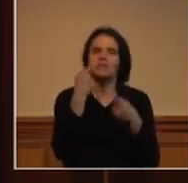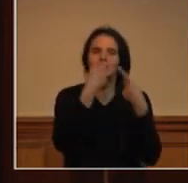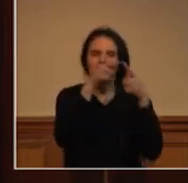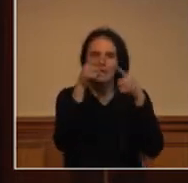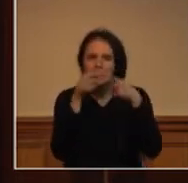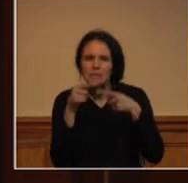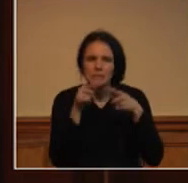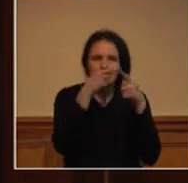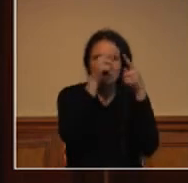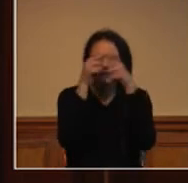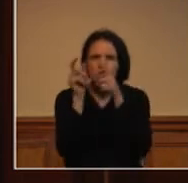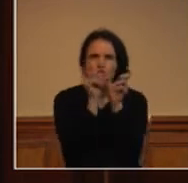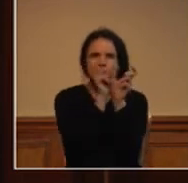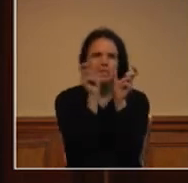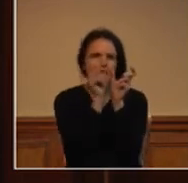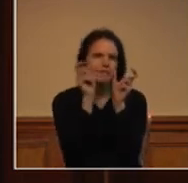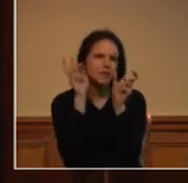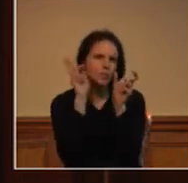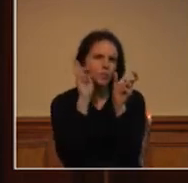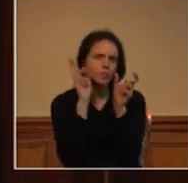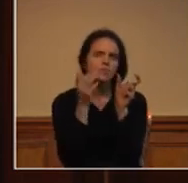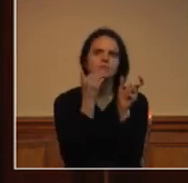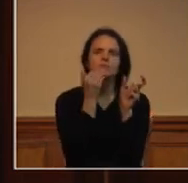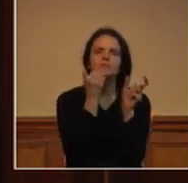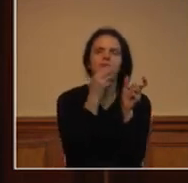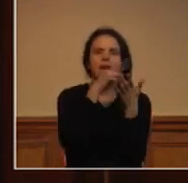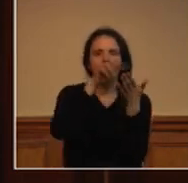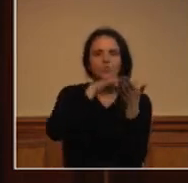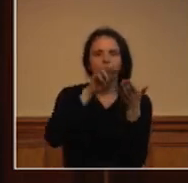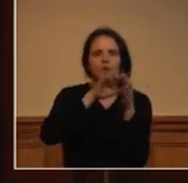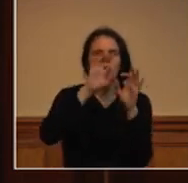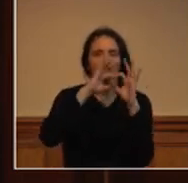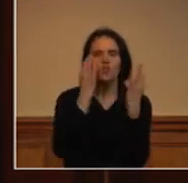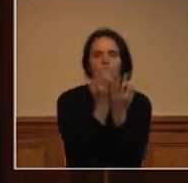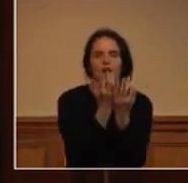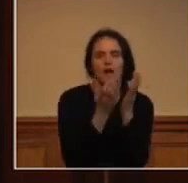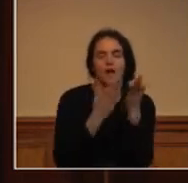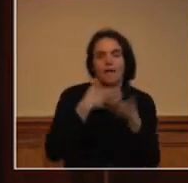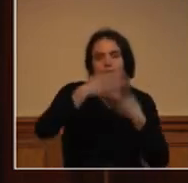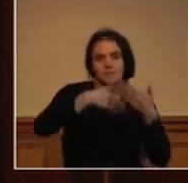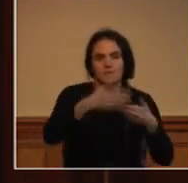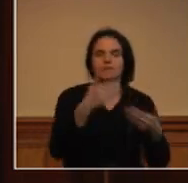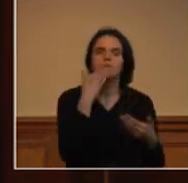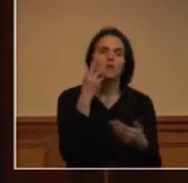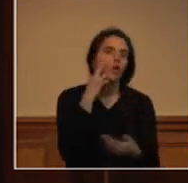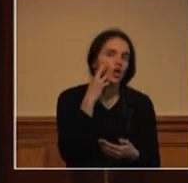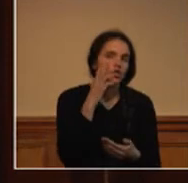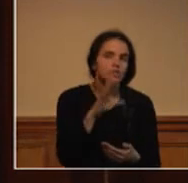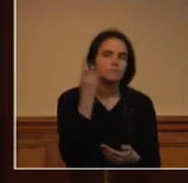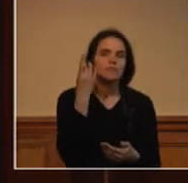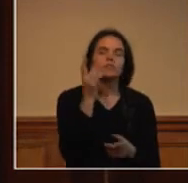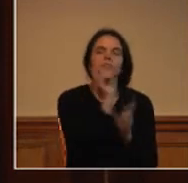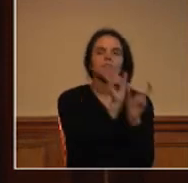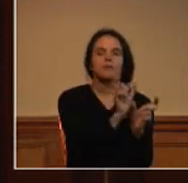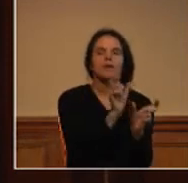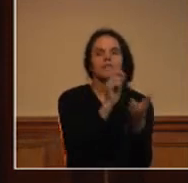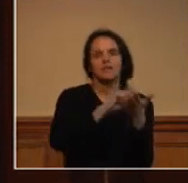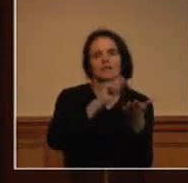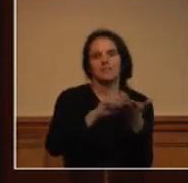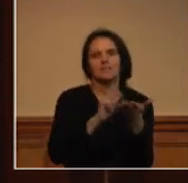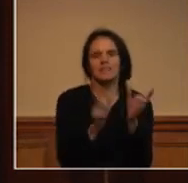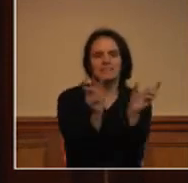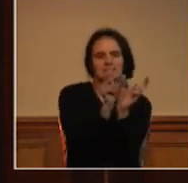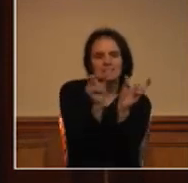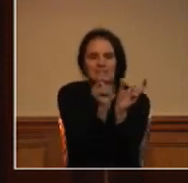discriminación de sílabas sonoras, lectura global avanzada, reconocimiento de palabra escrita, reconocimiento de